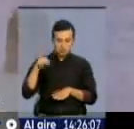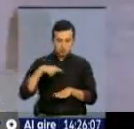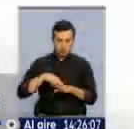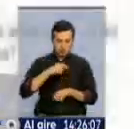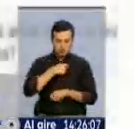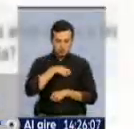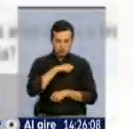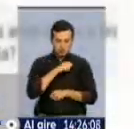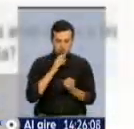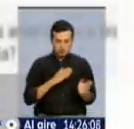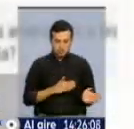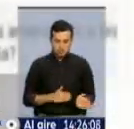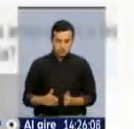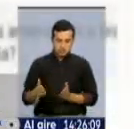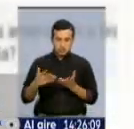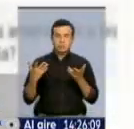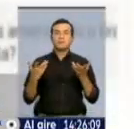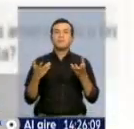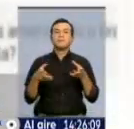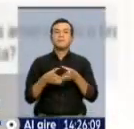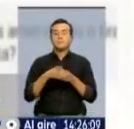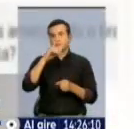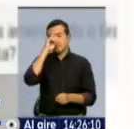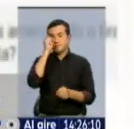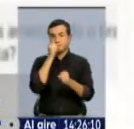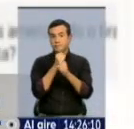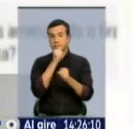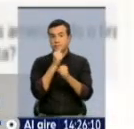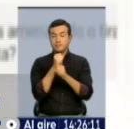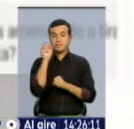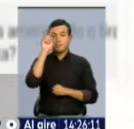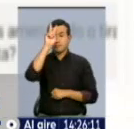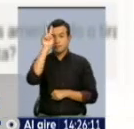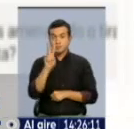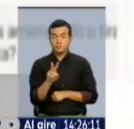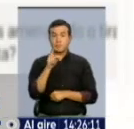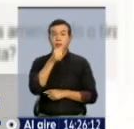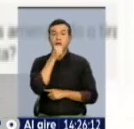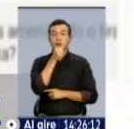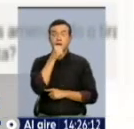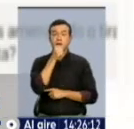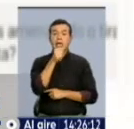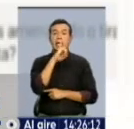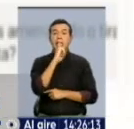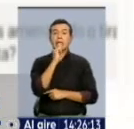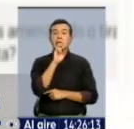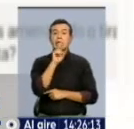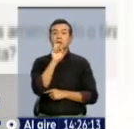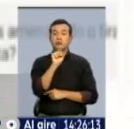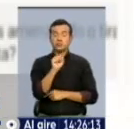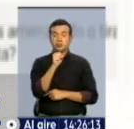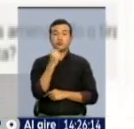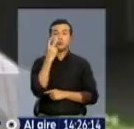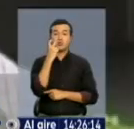España. El Sindicato Nacional de Trabajadores de la Prensa de Venezuela denunció que el periodista Jesús Medina lleva más de 12 horas